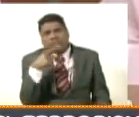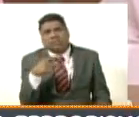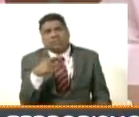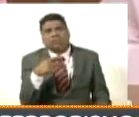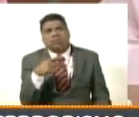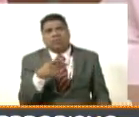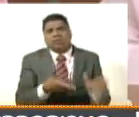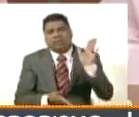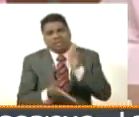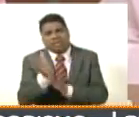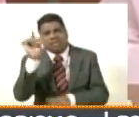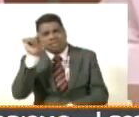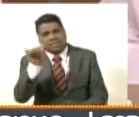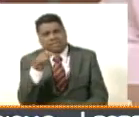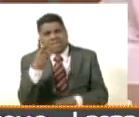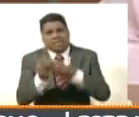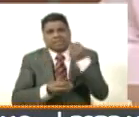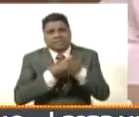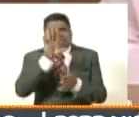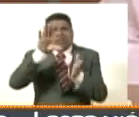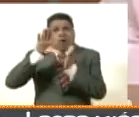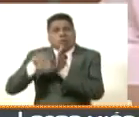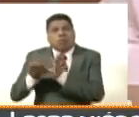en ir a hacer un hurto